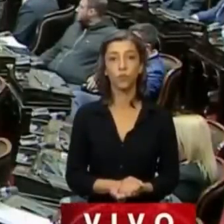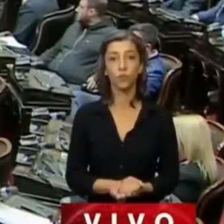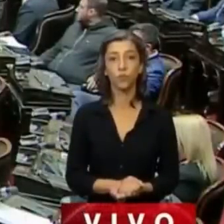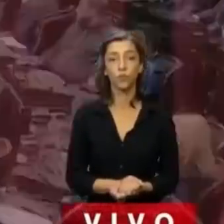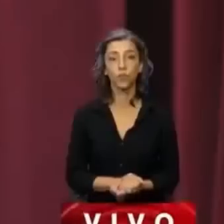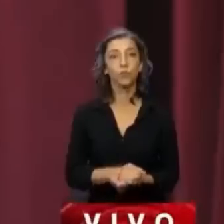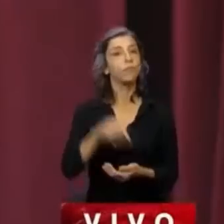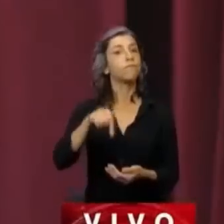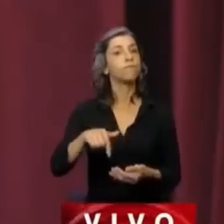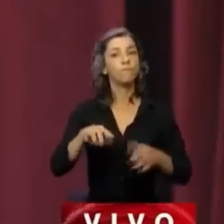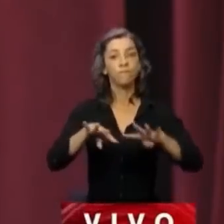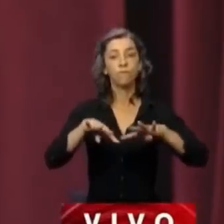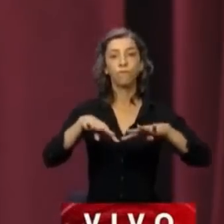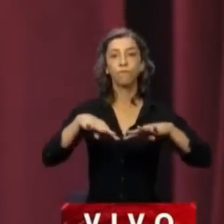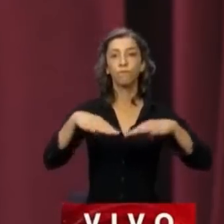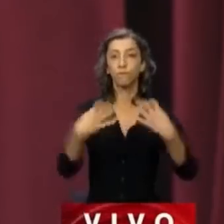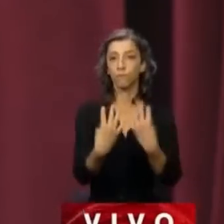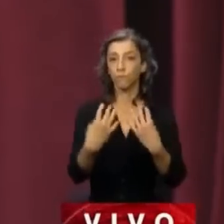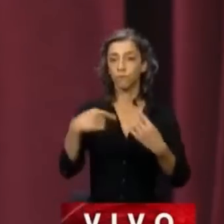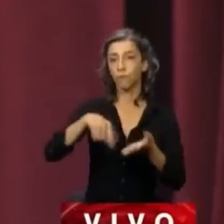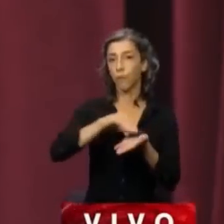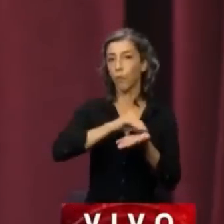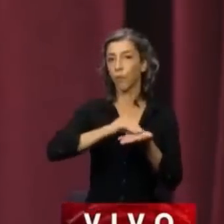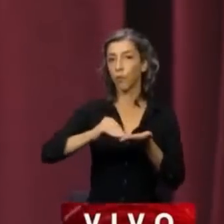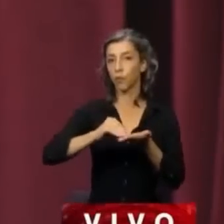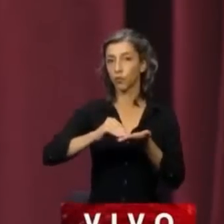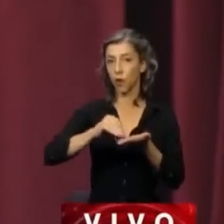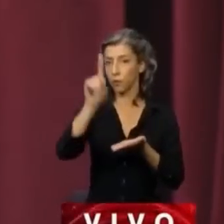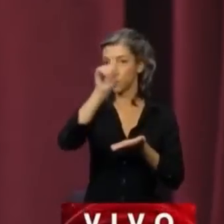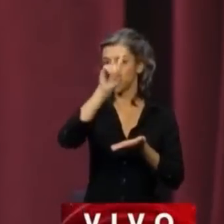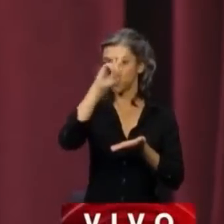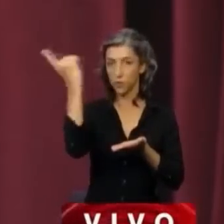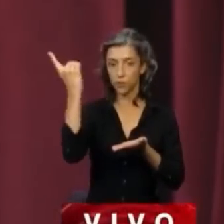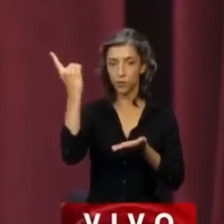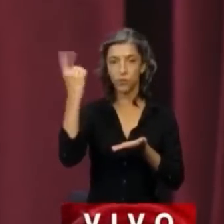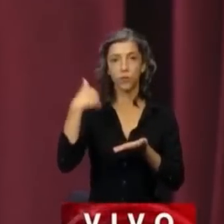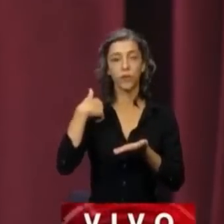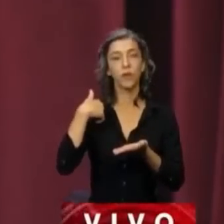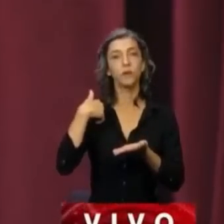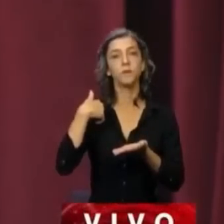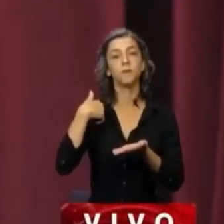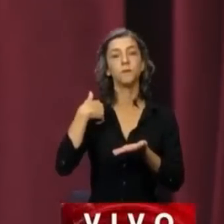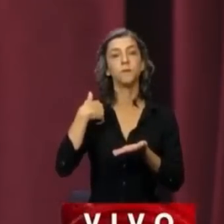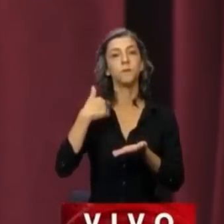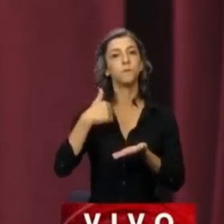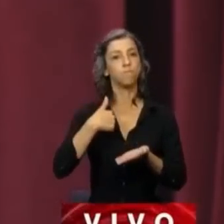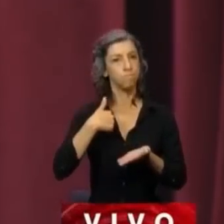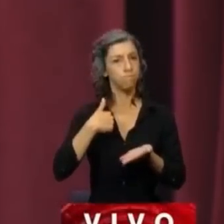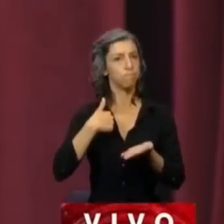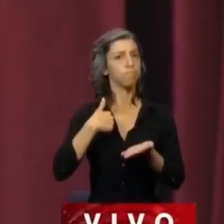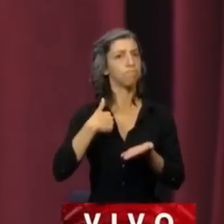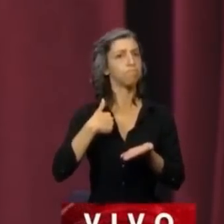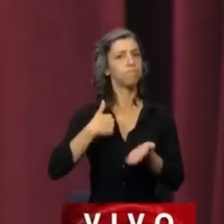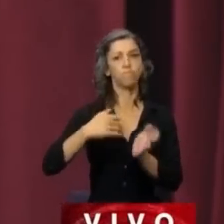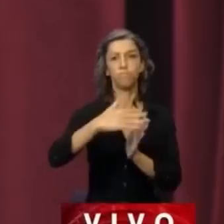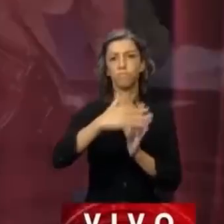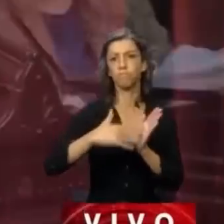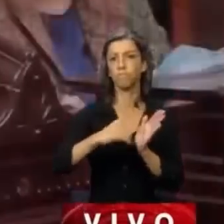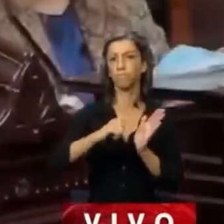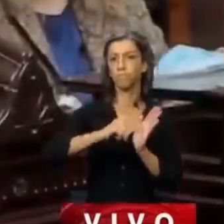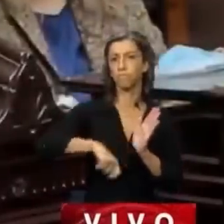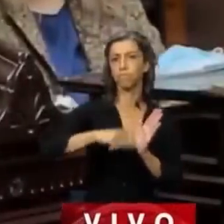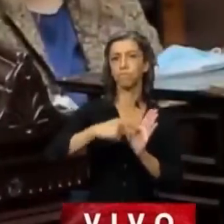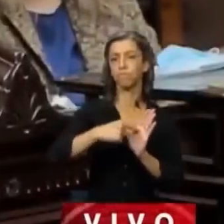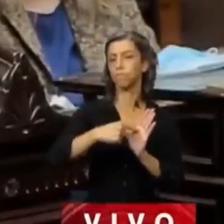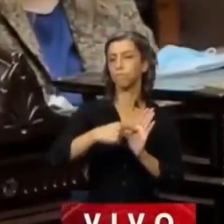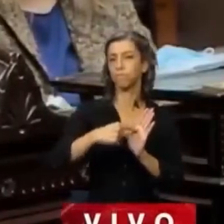La Honorable Cámara de Diputados de la Nación expresa su enérgico repudio al intento